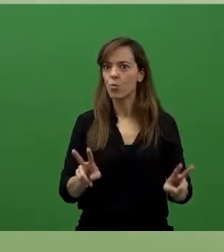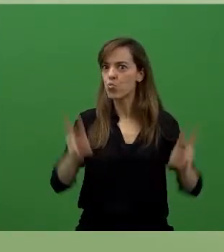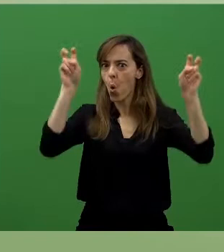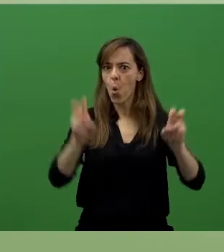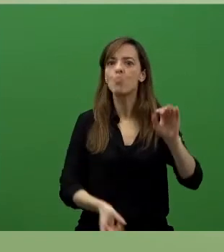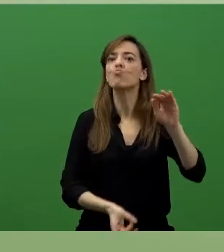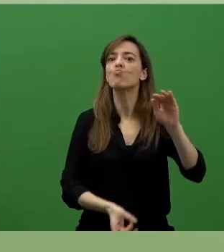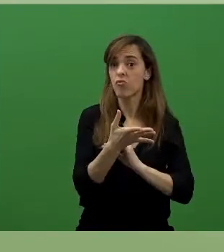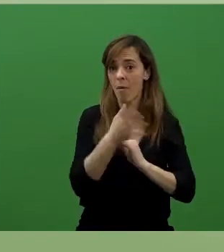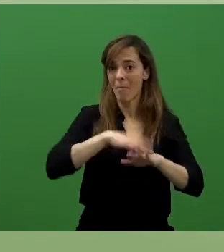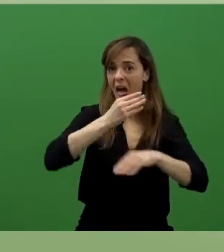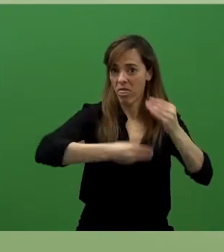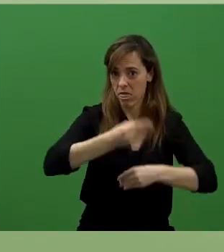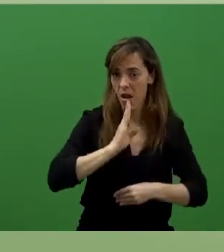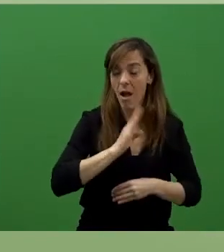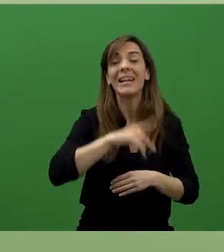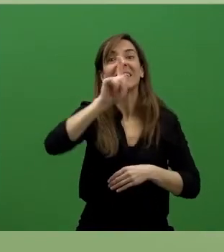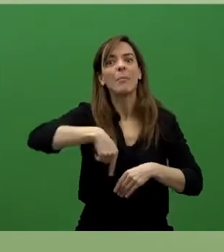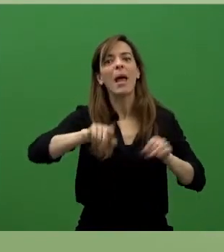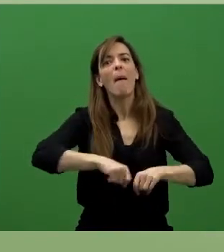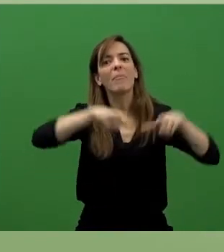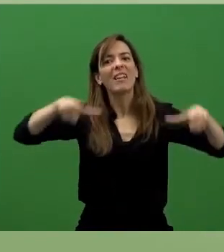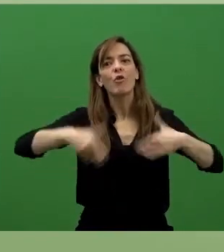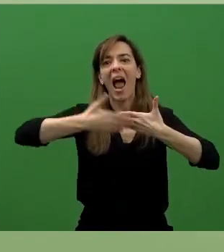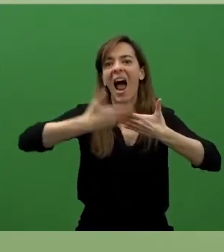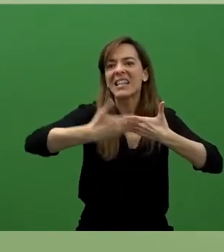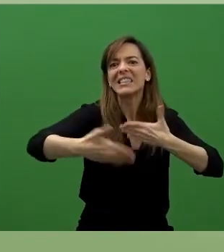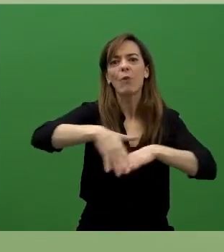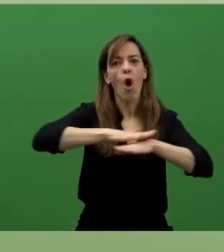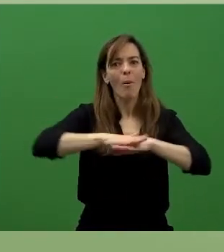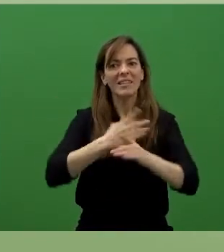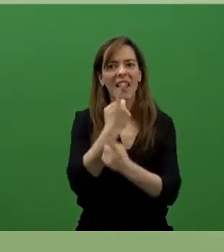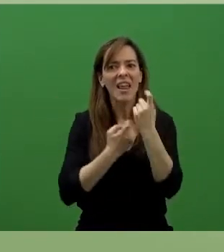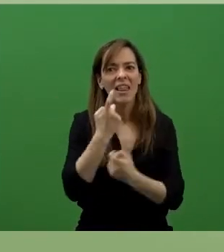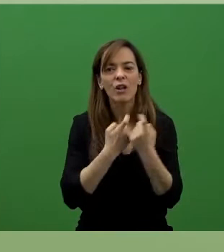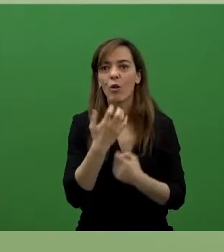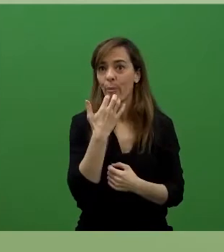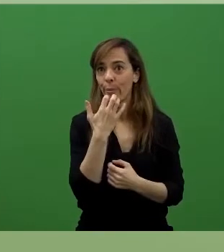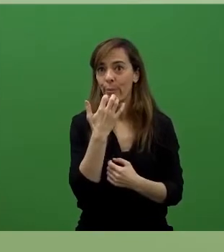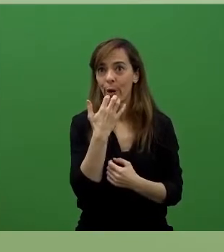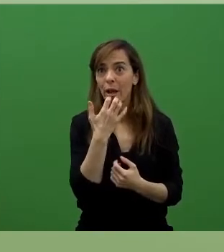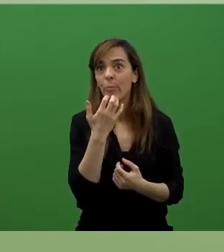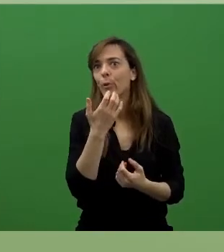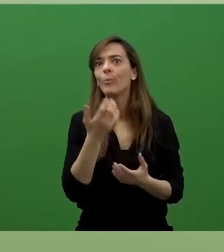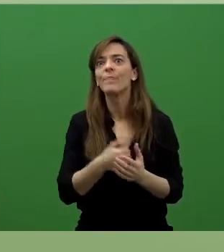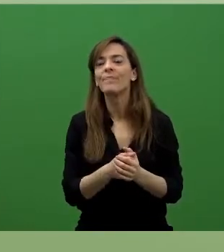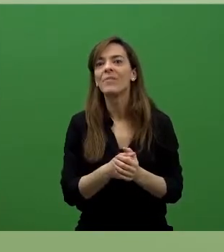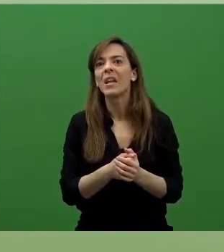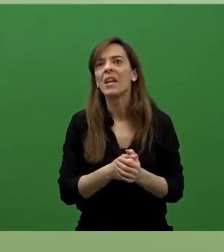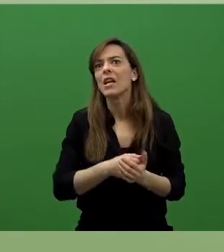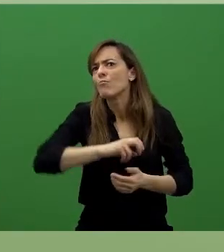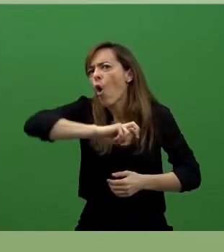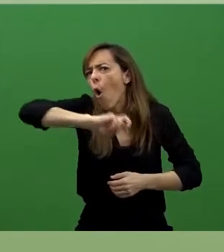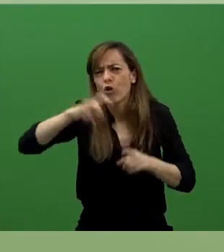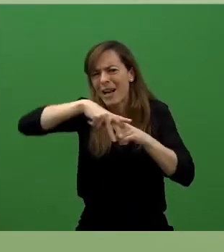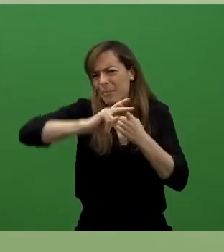para hacer esto. Plataformas de archivo y análisis de datos, como las que os presentaré luego a continuación, y otros muchos conjuntos